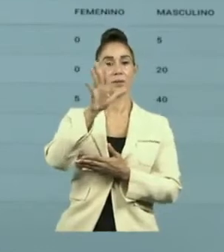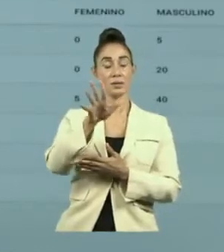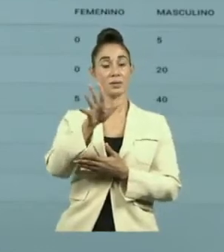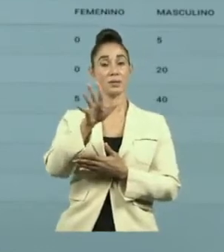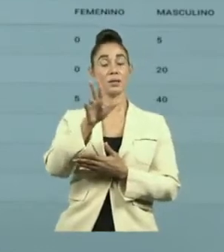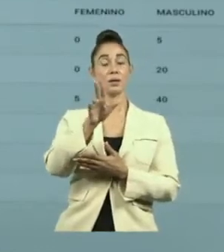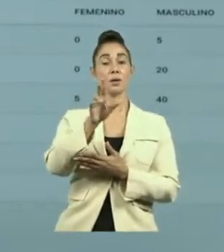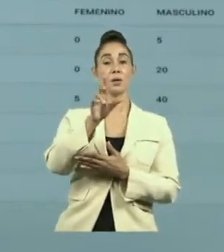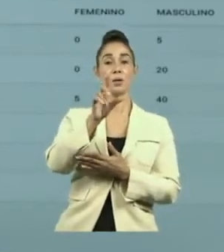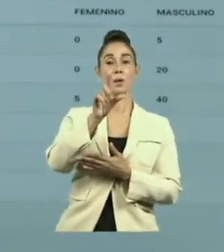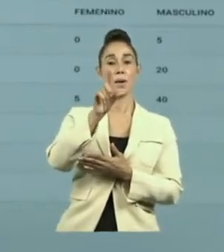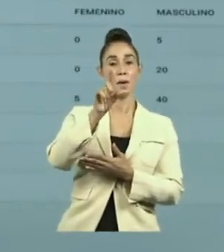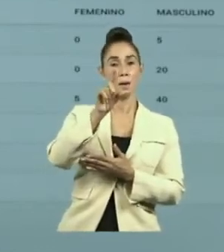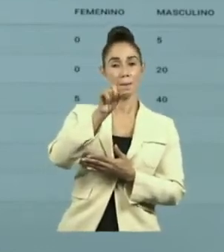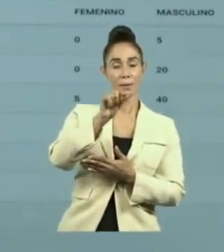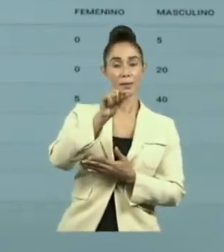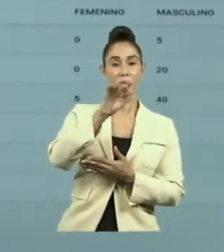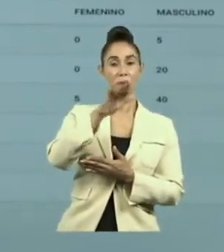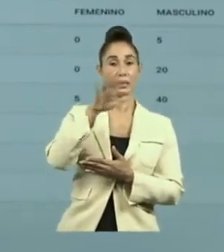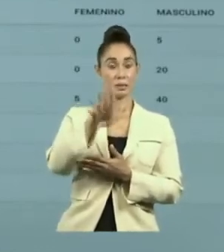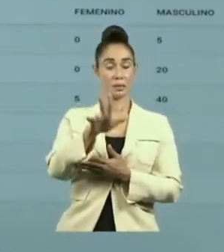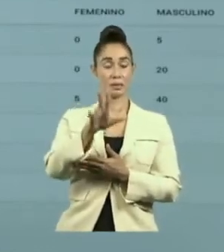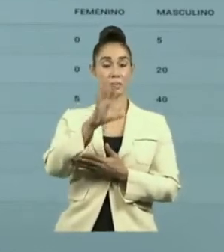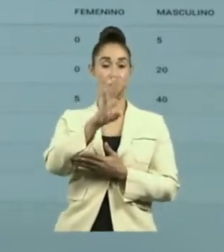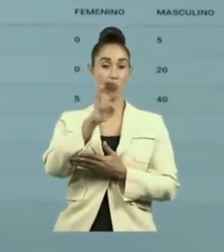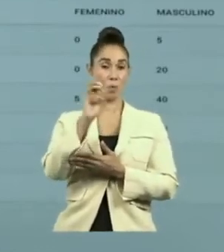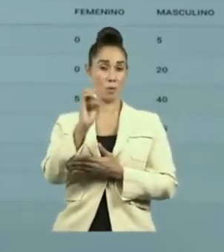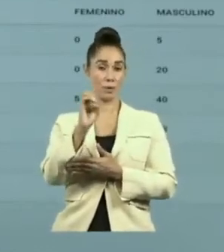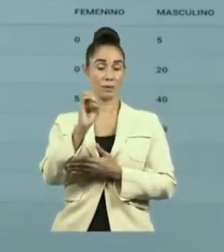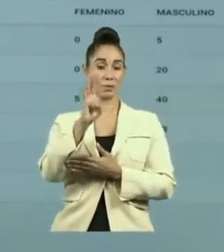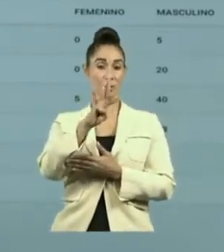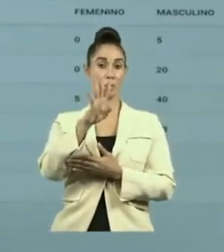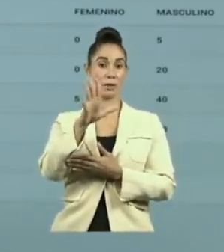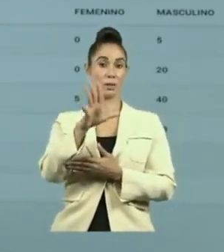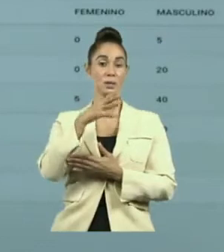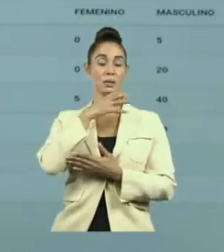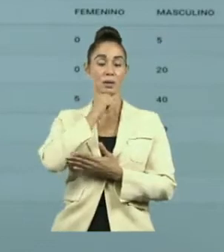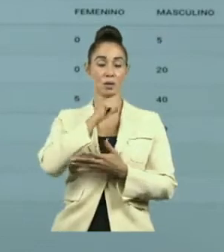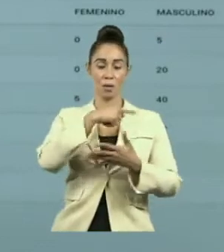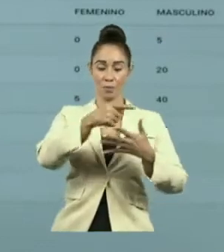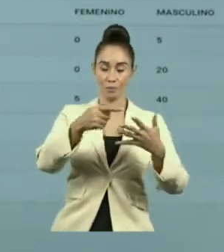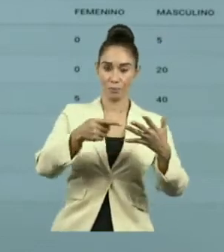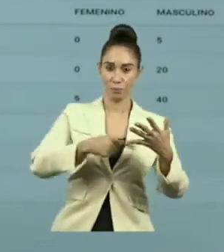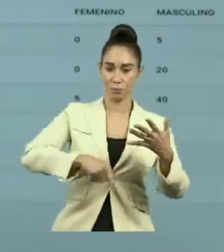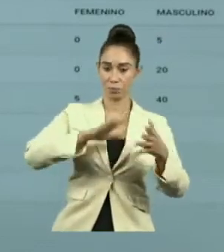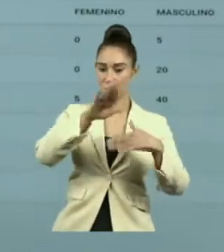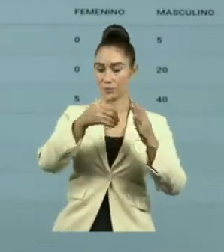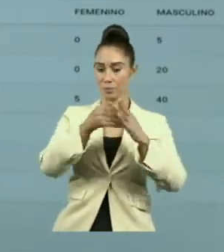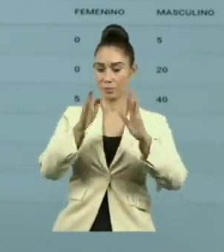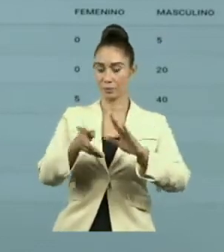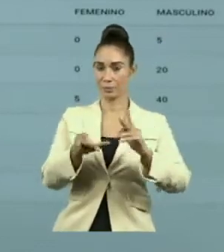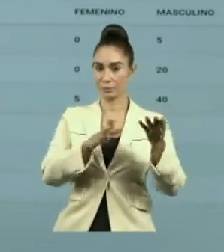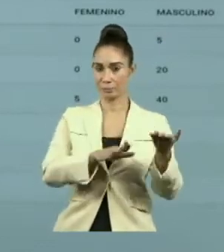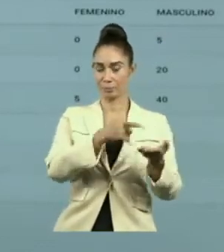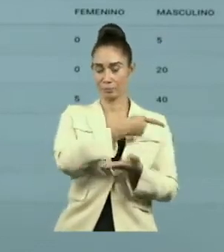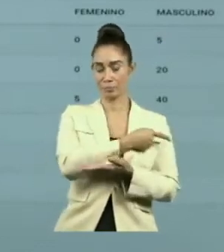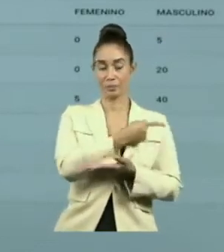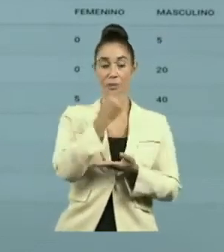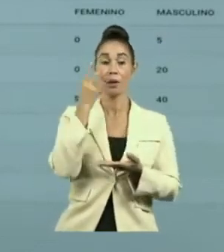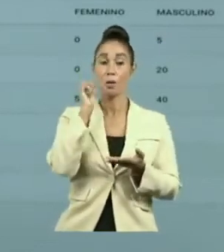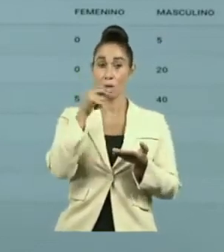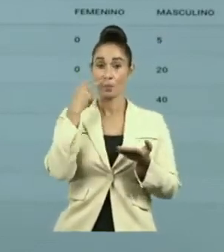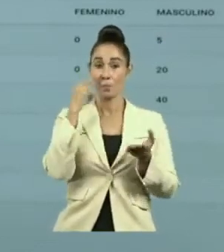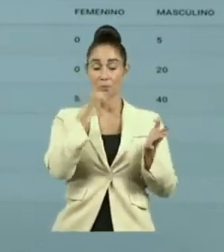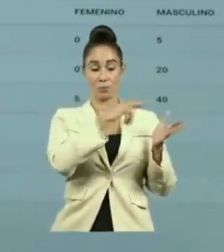20 40 a 49 años 45 etcétera según se puede ver en la